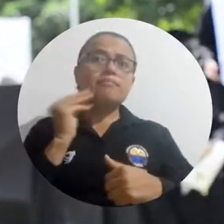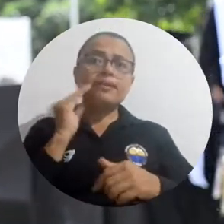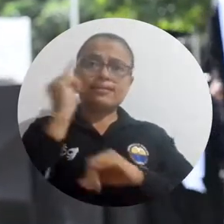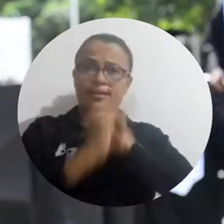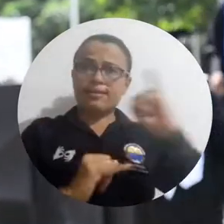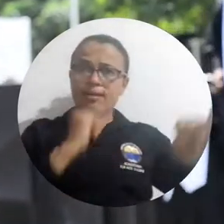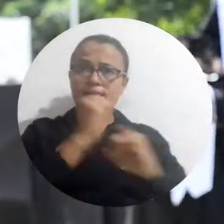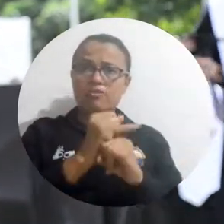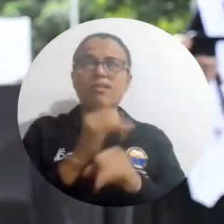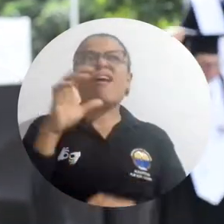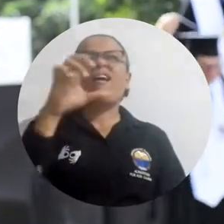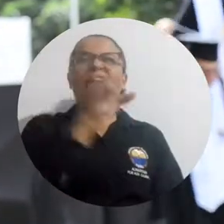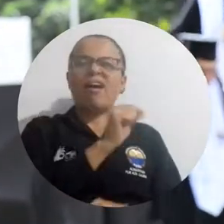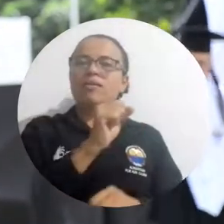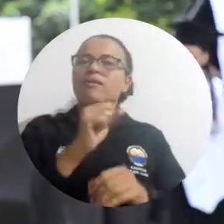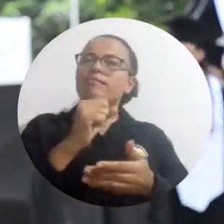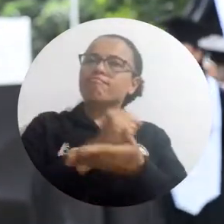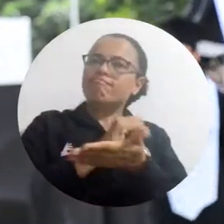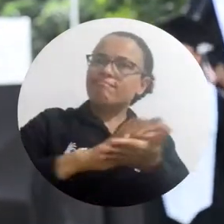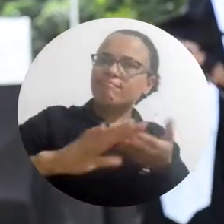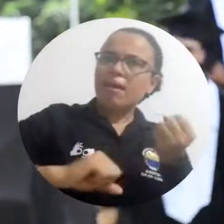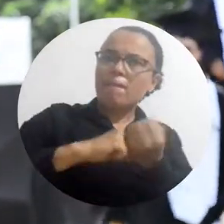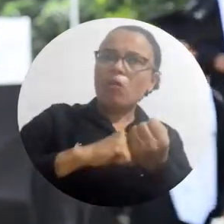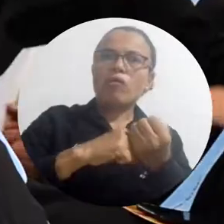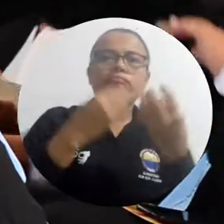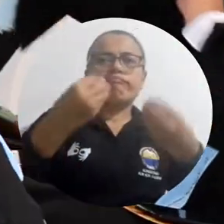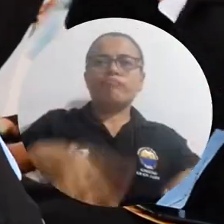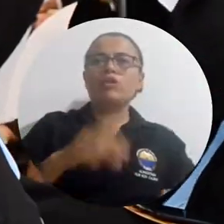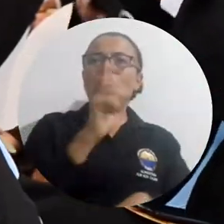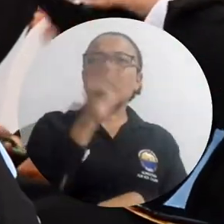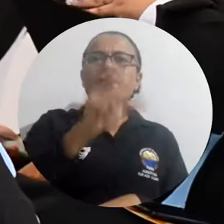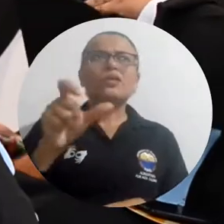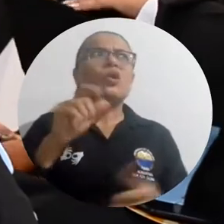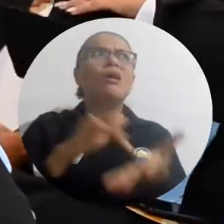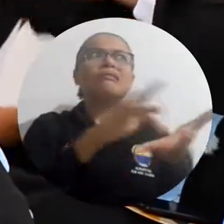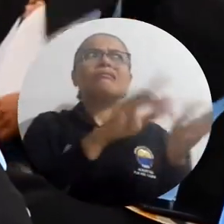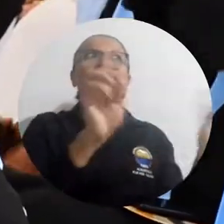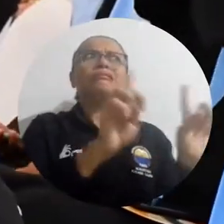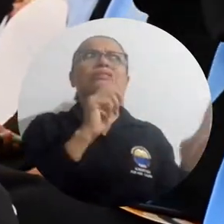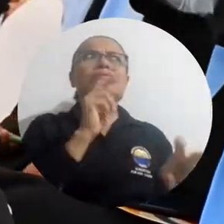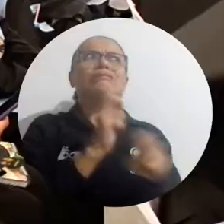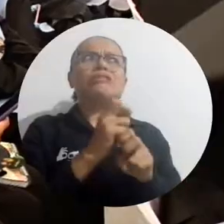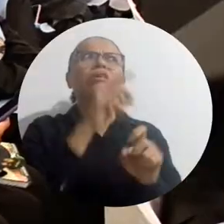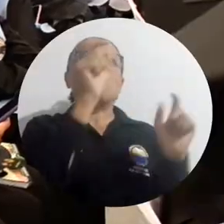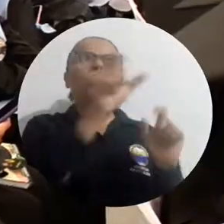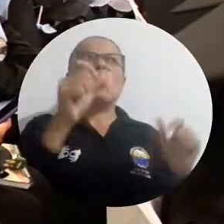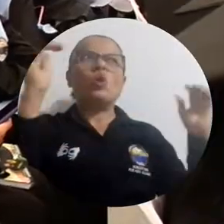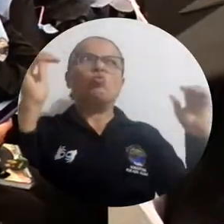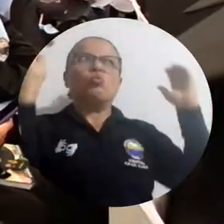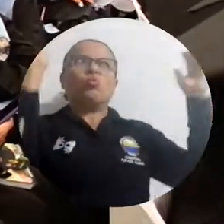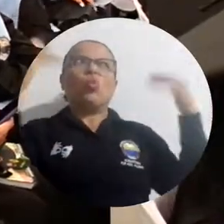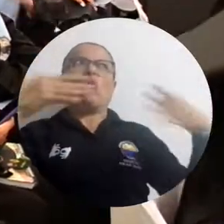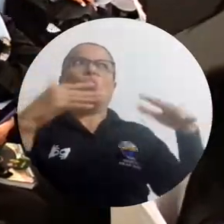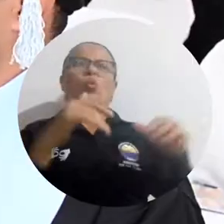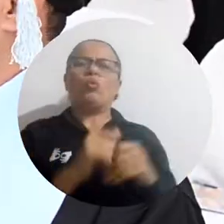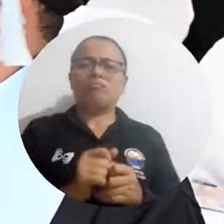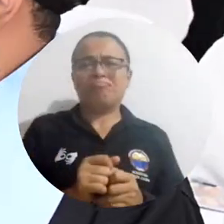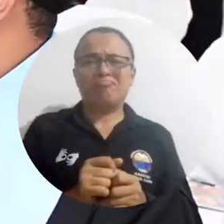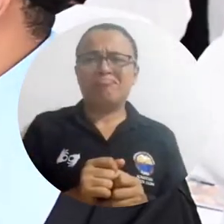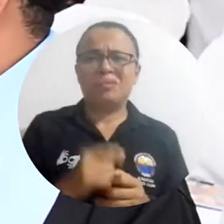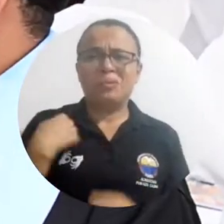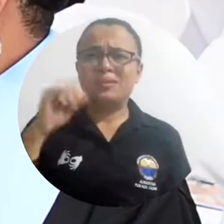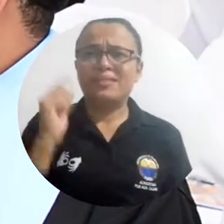que se pierden muchas becas por fuera porque la gente no participa, piensan que es muy difícil, piensan que es para genios y eso es